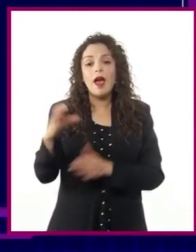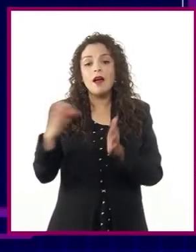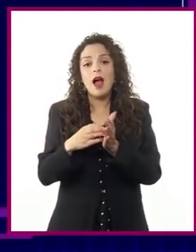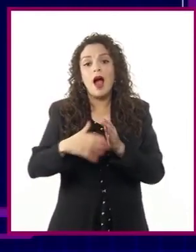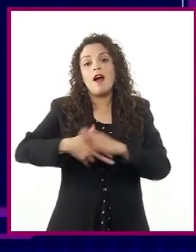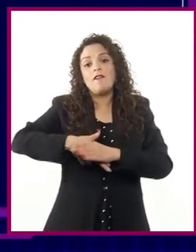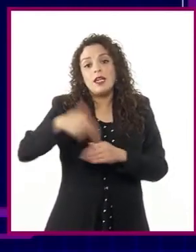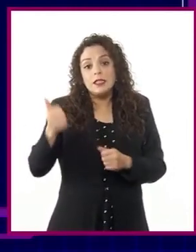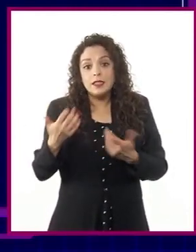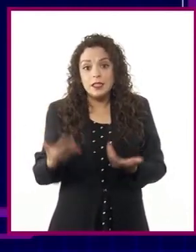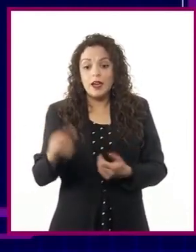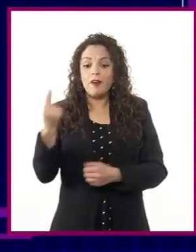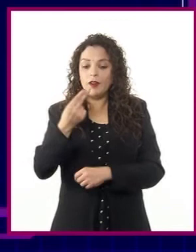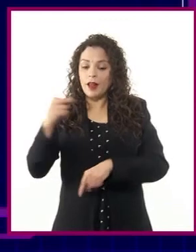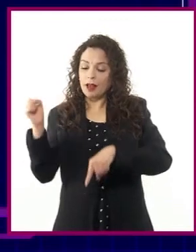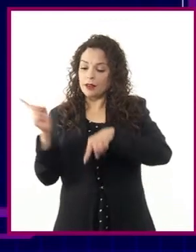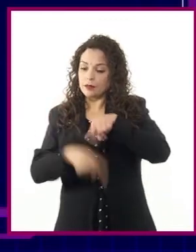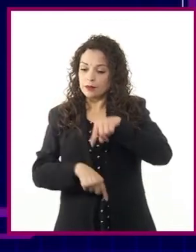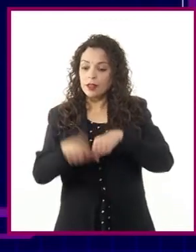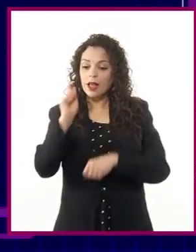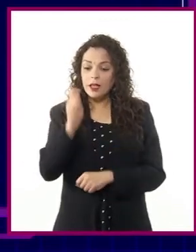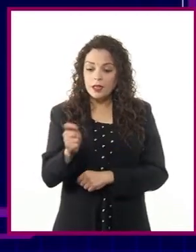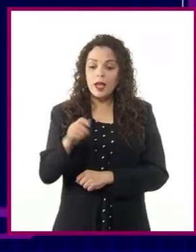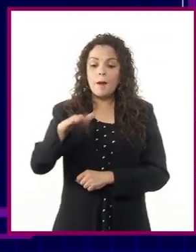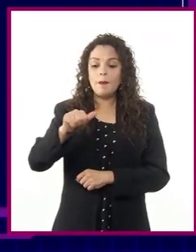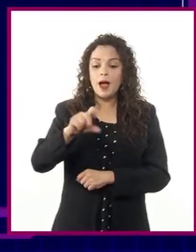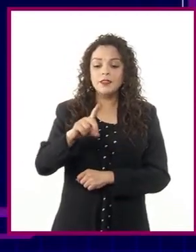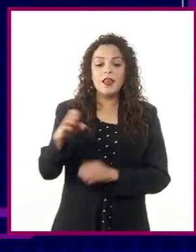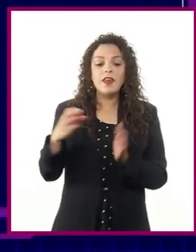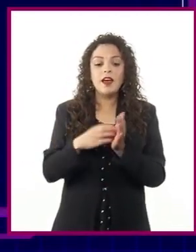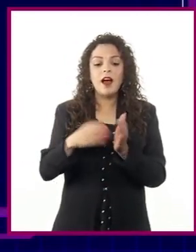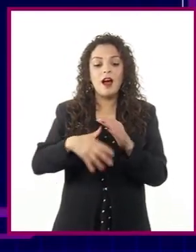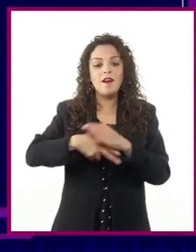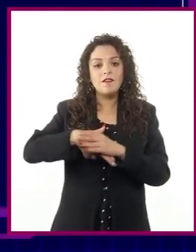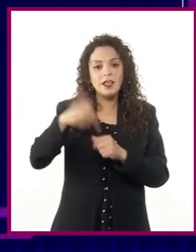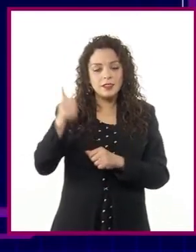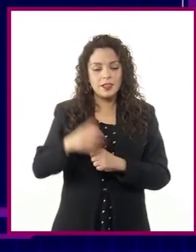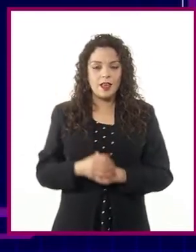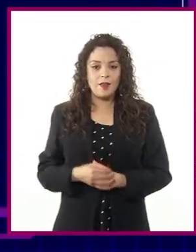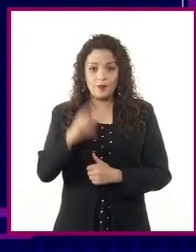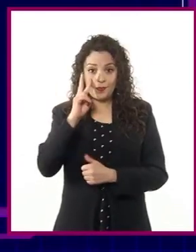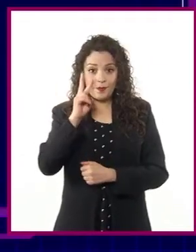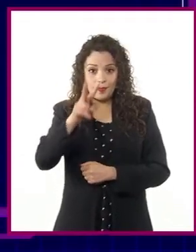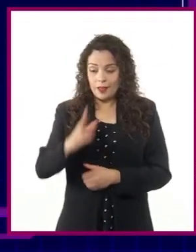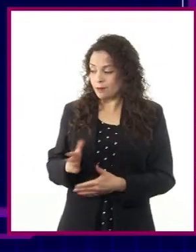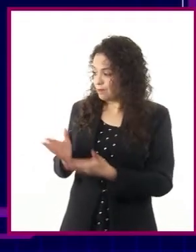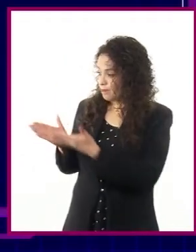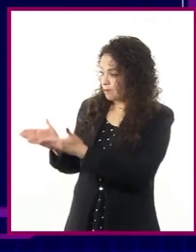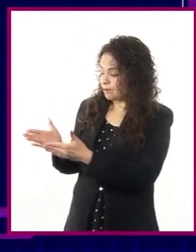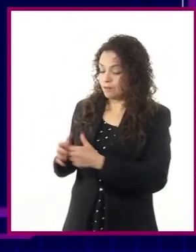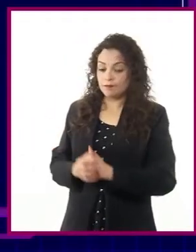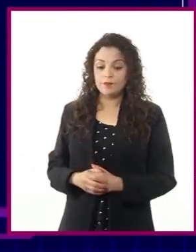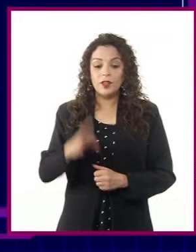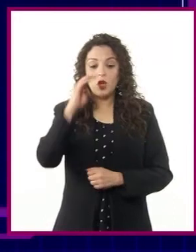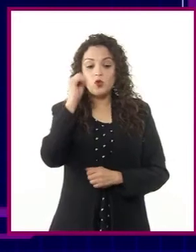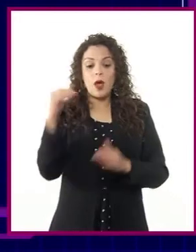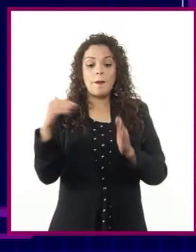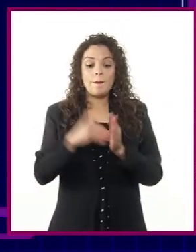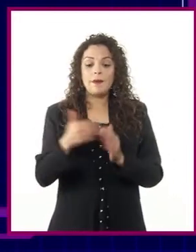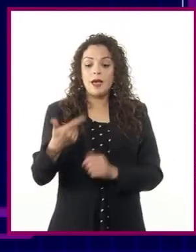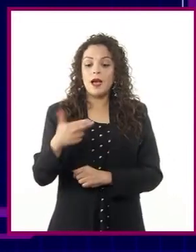restar la masa de la caja vacía a la masa de la caja llena. El resultado que obtenemos es 9,000